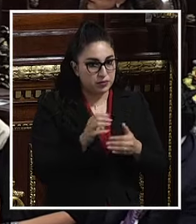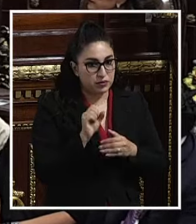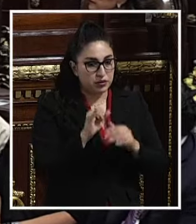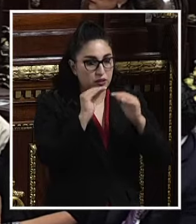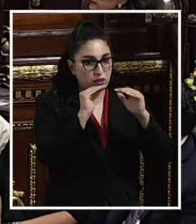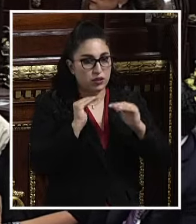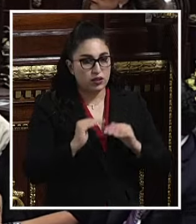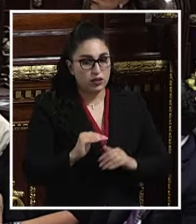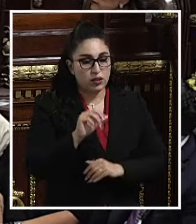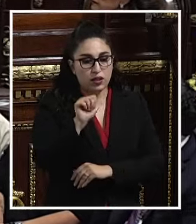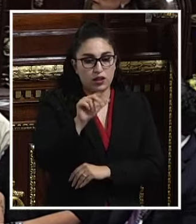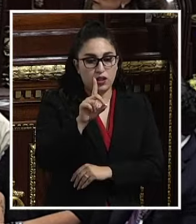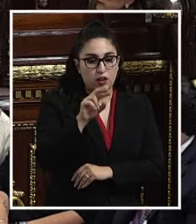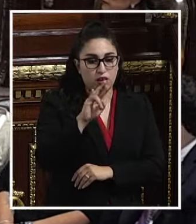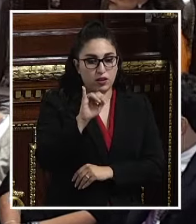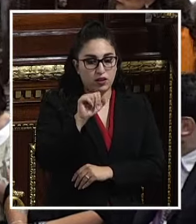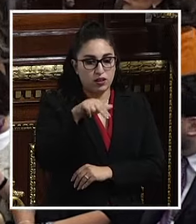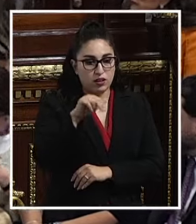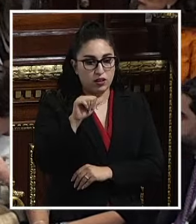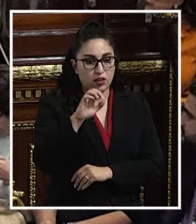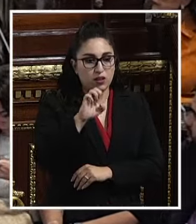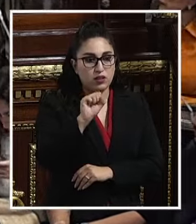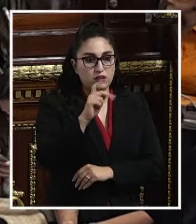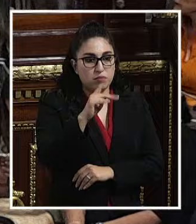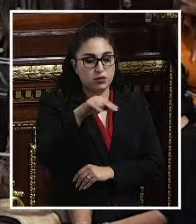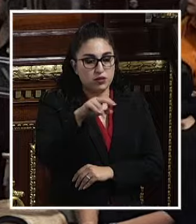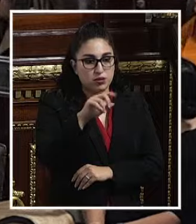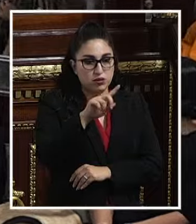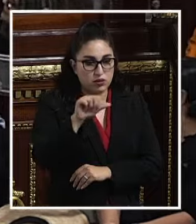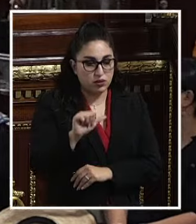Buen día, Adriana Espinosa de los Monteros, presente.